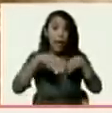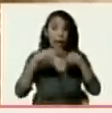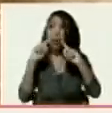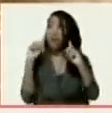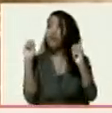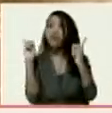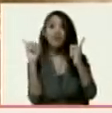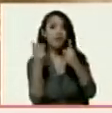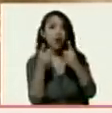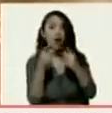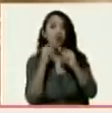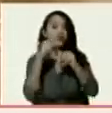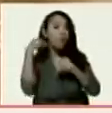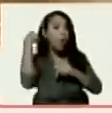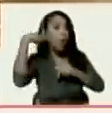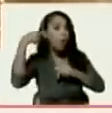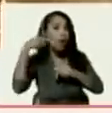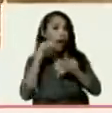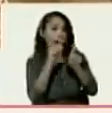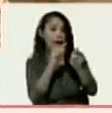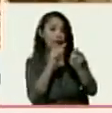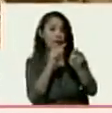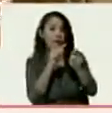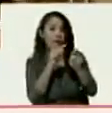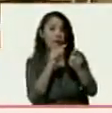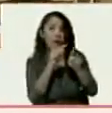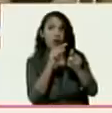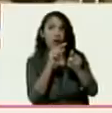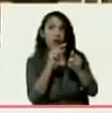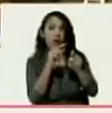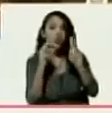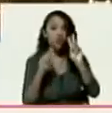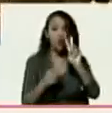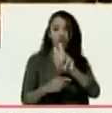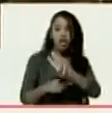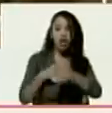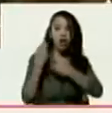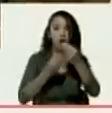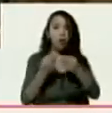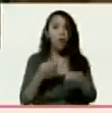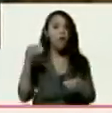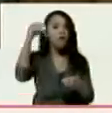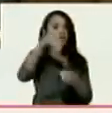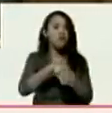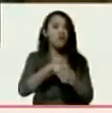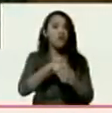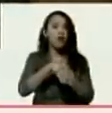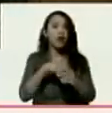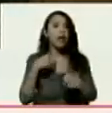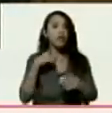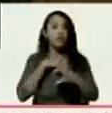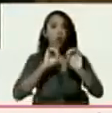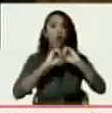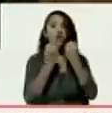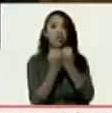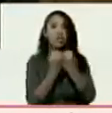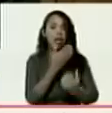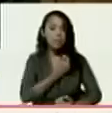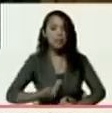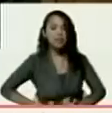Que sus locuras, las locuras de ellos, lleven. Yo vi al señor Parra instalado en su oficina, oficina del presidente de la